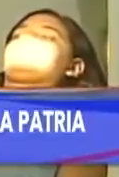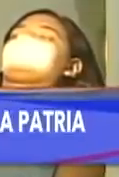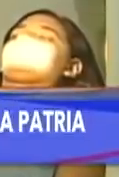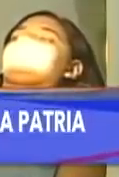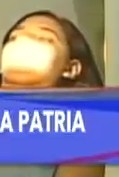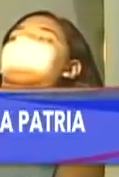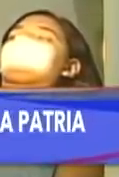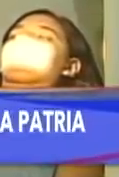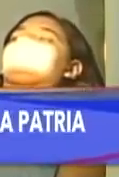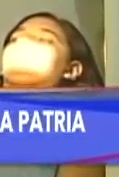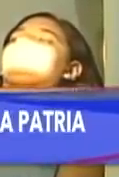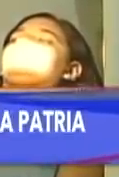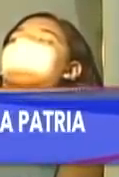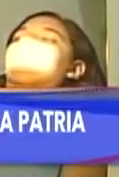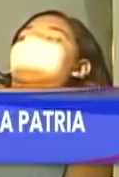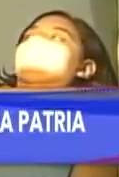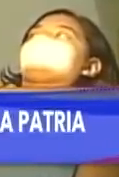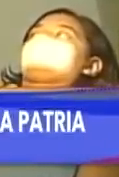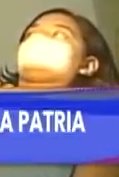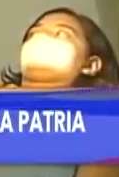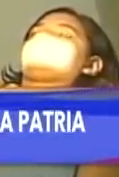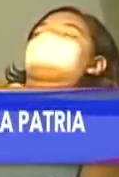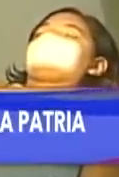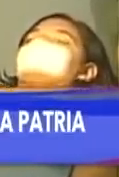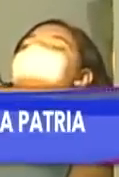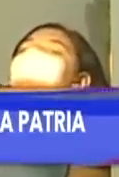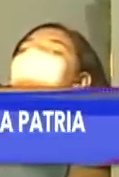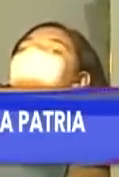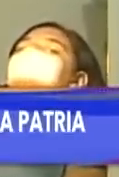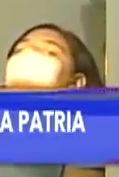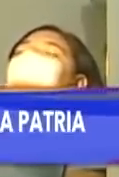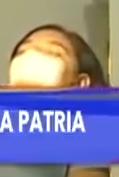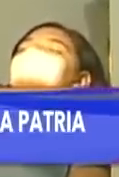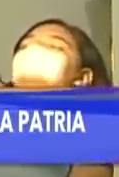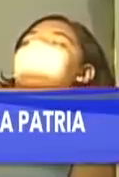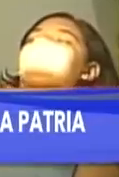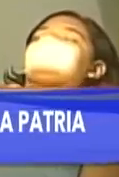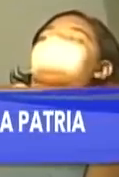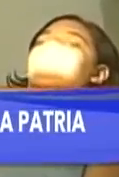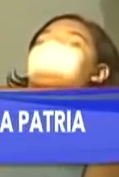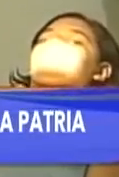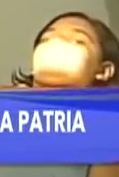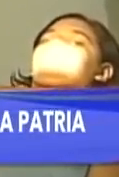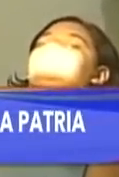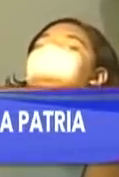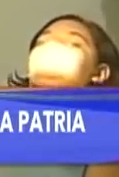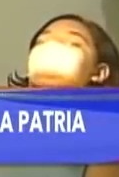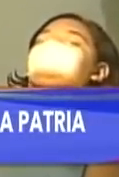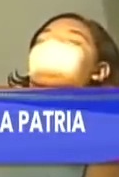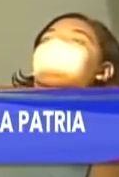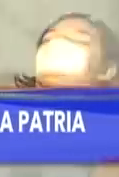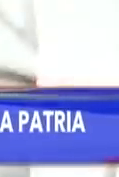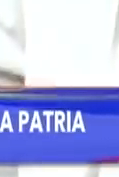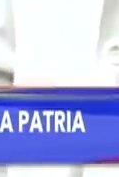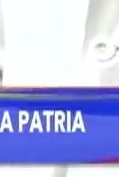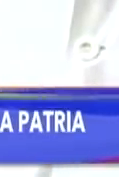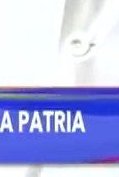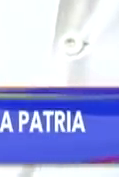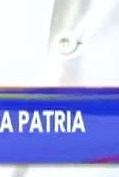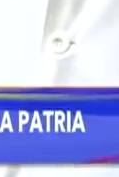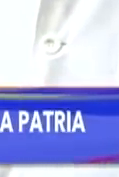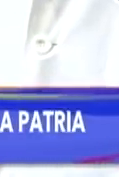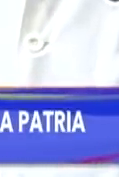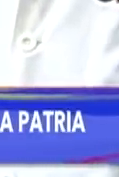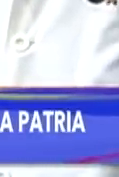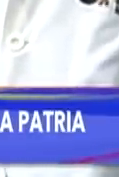nuestro alcalde Orángel Salazar, se está inaugurando nuestro servicio odontológico para así asistir a nuestro